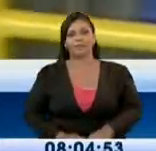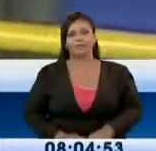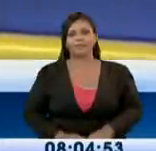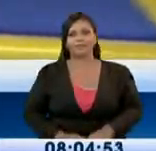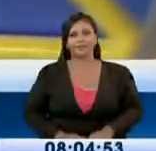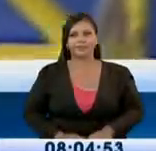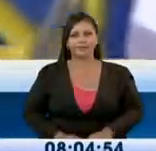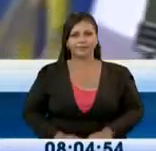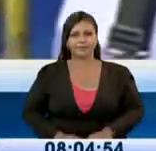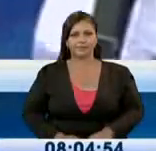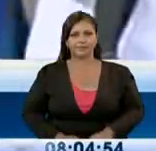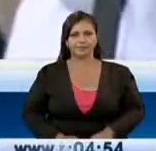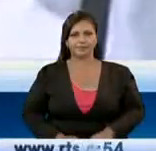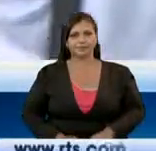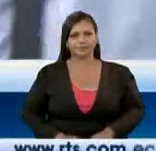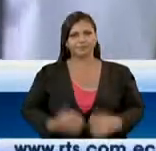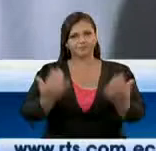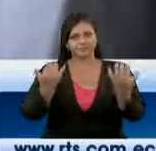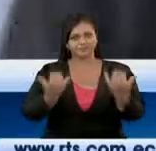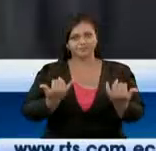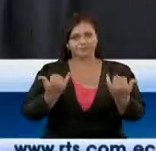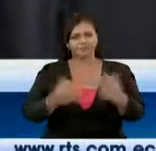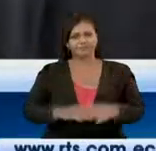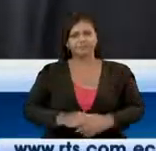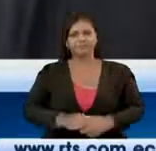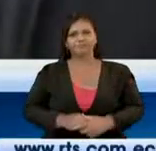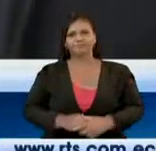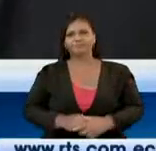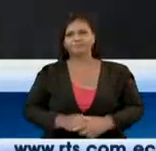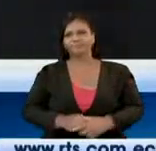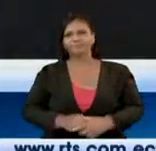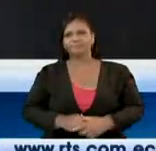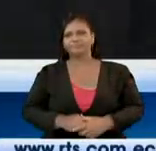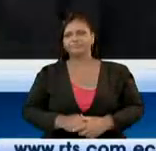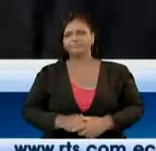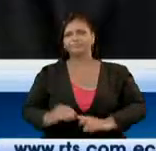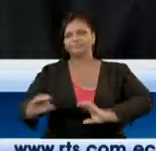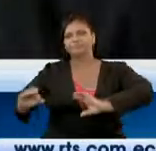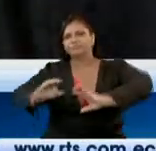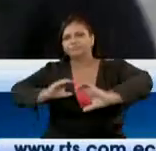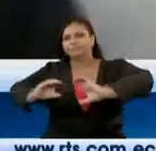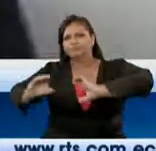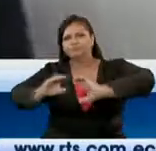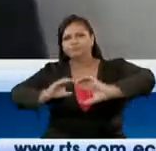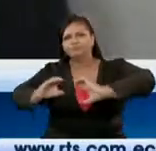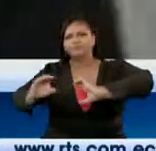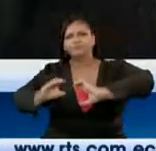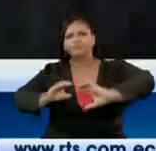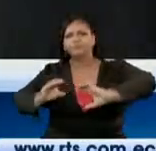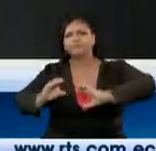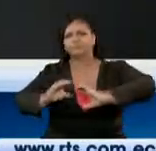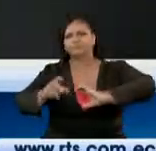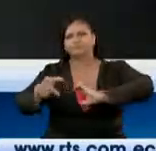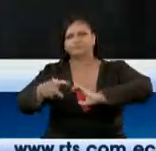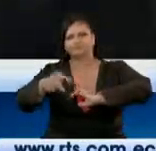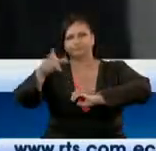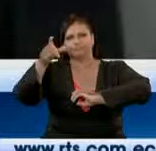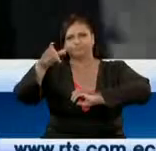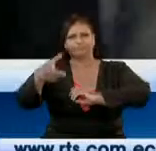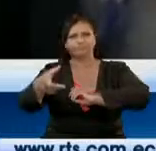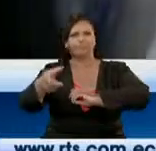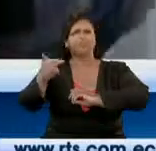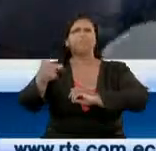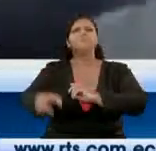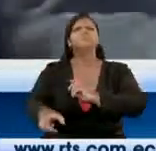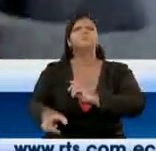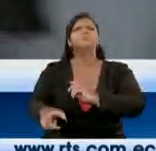junto con ellos. A propósito, ya llegó un articulado. Mientras tanto, mejor converso con el conductor. Muy buenos días, ¿cómo está? Estamos hablando